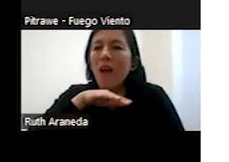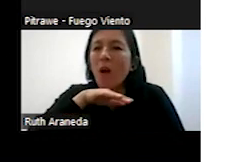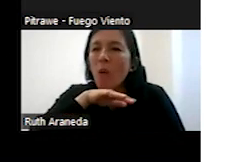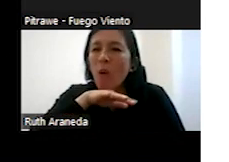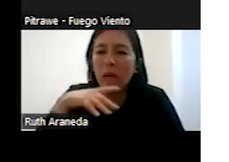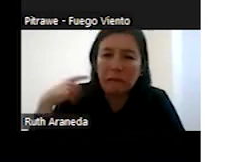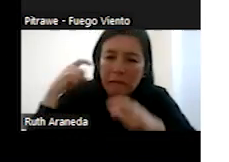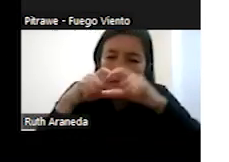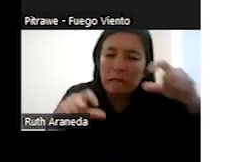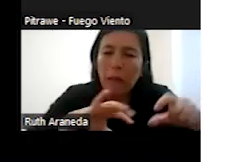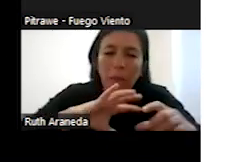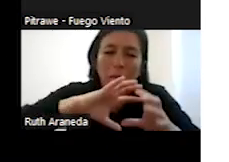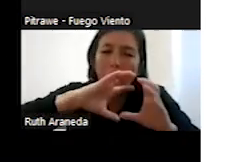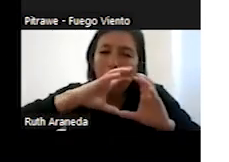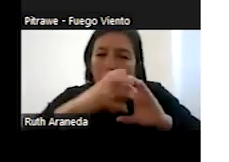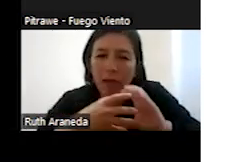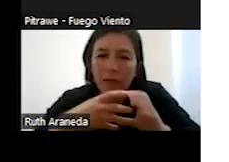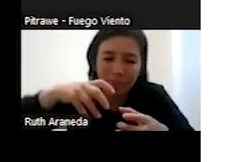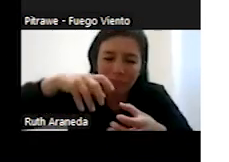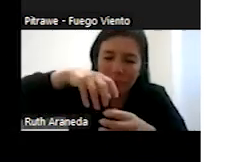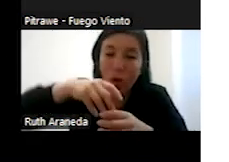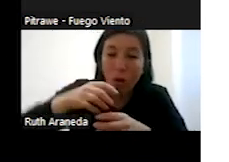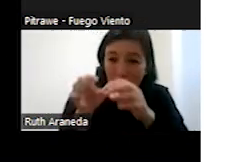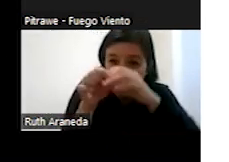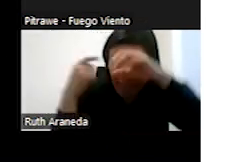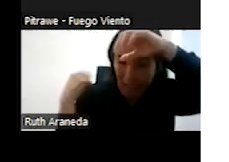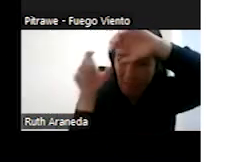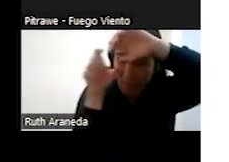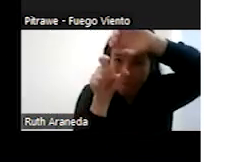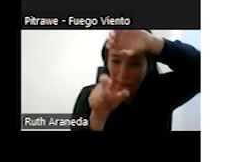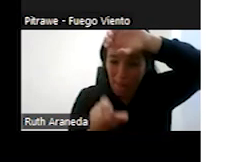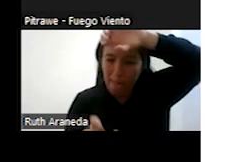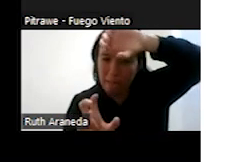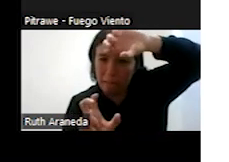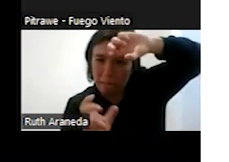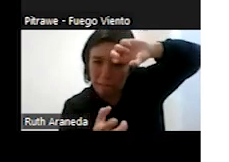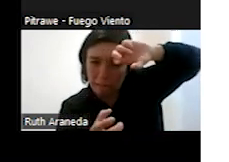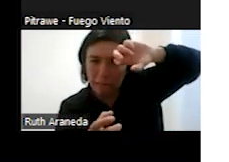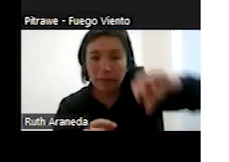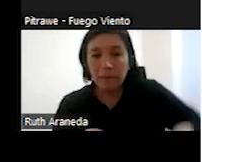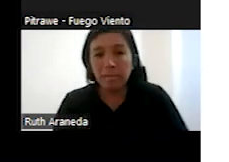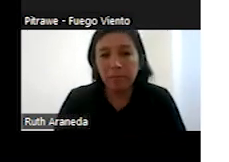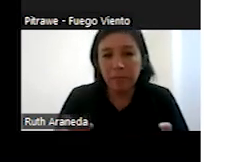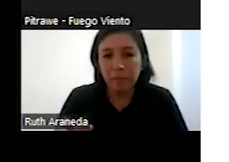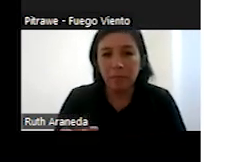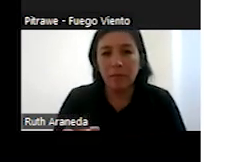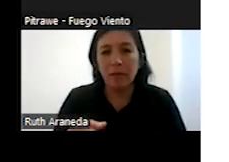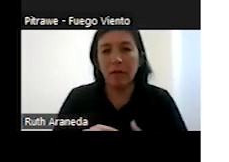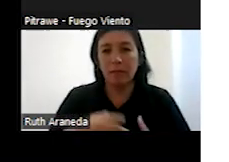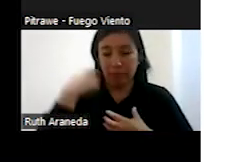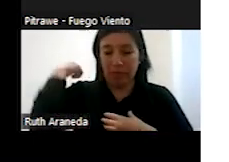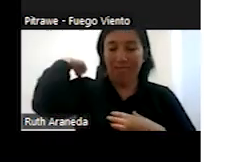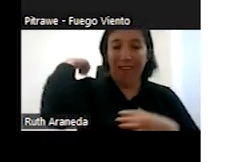degenerativos en las carillas articulares, las vértebras, una concavidad en el cuerpo